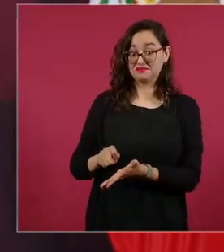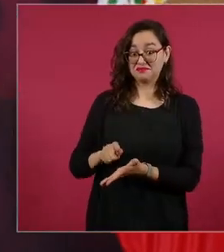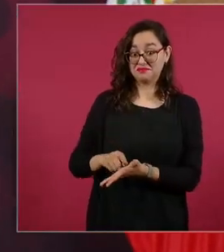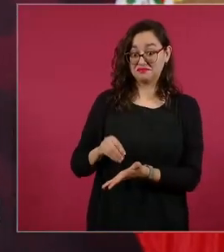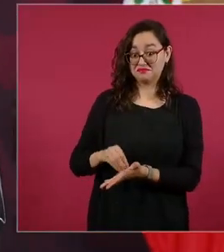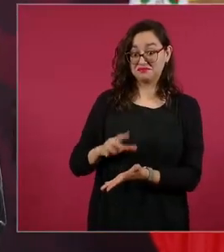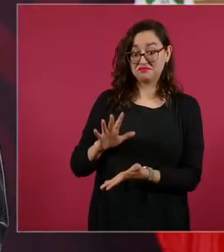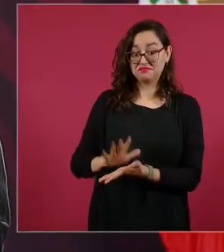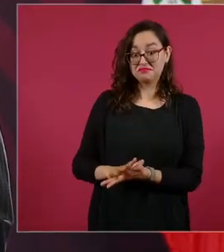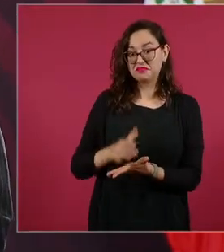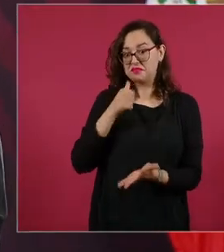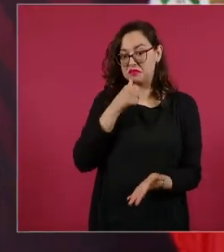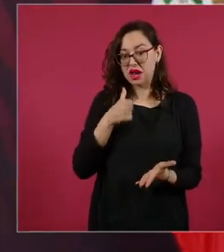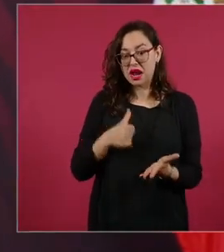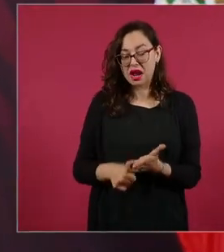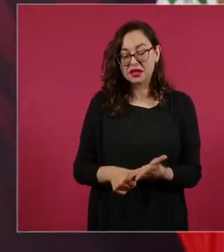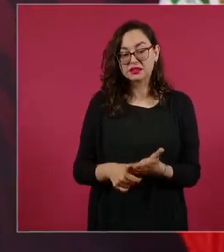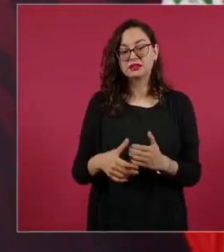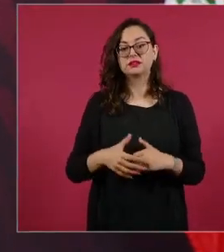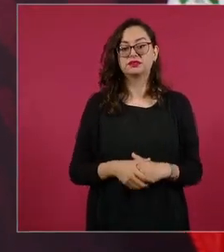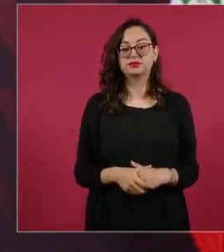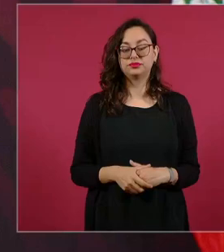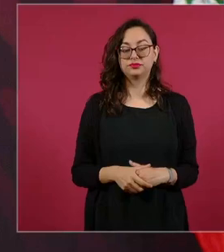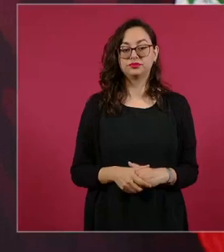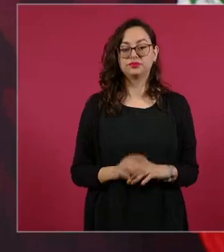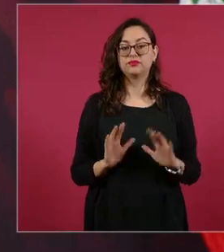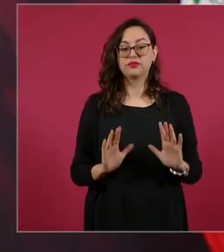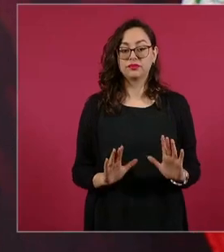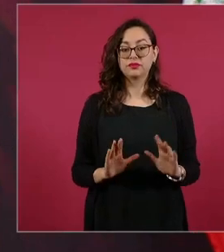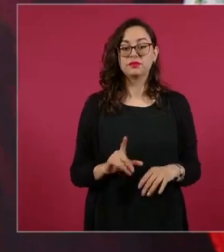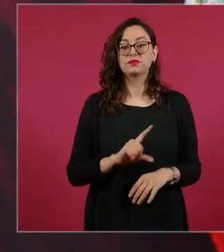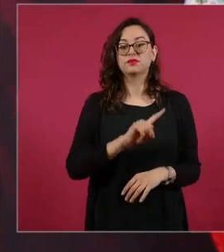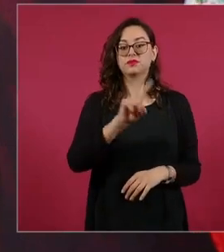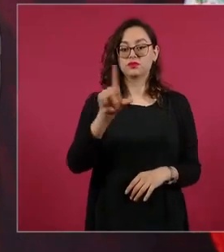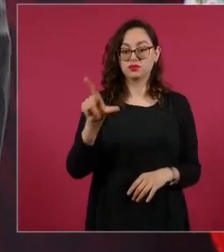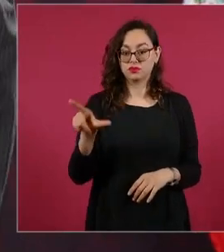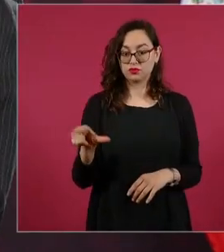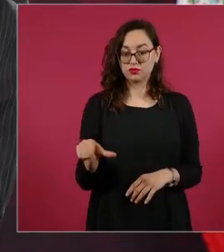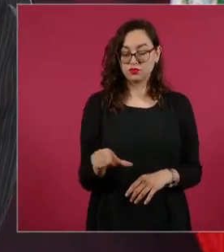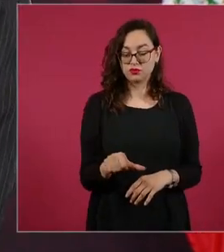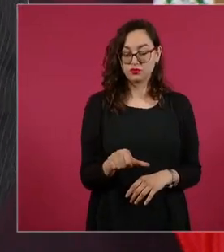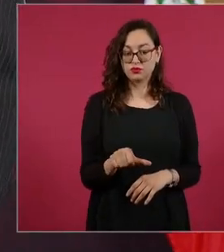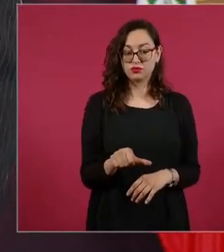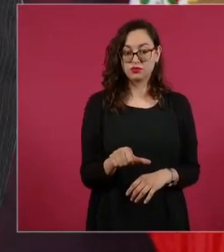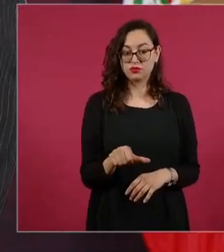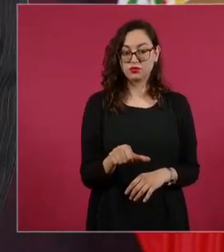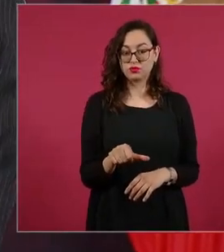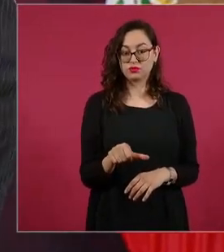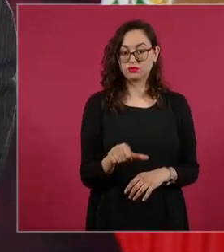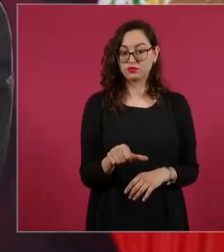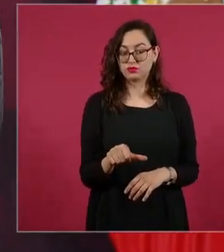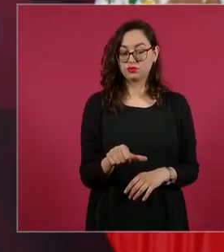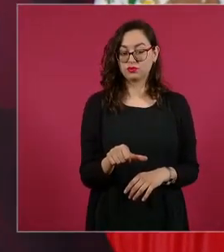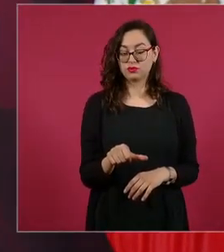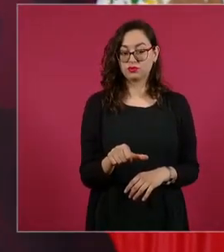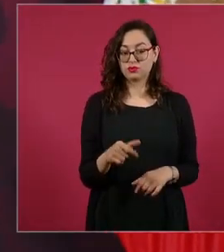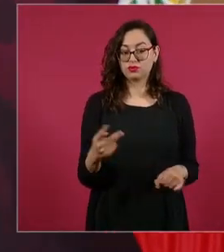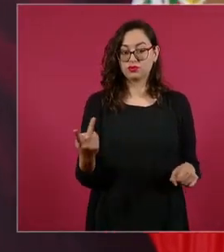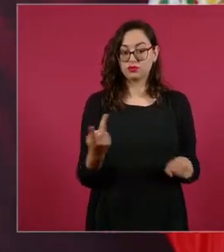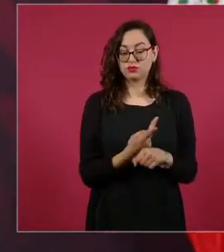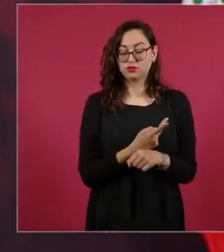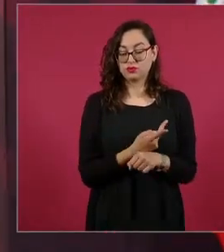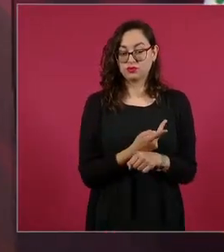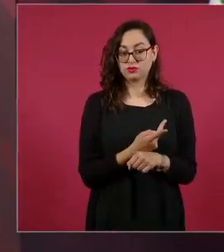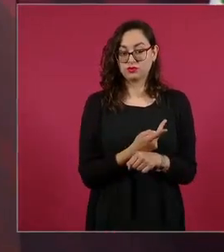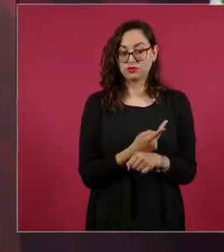privados llegó un tiempo que ya en la Ibero ya no querían o